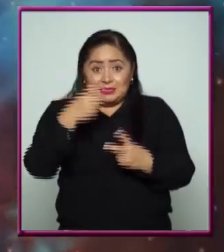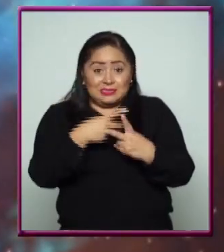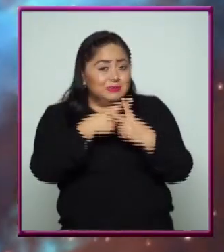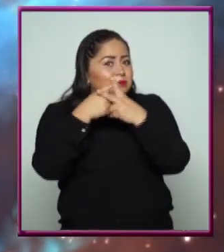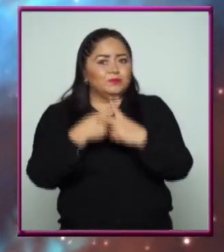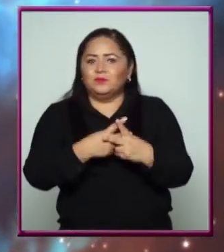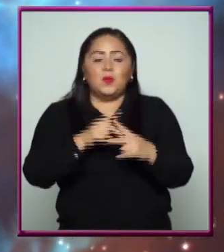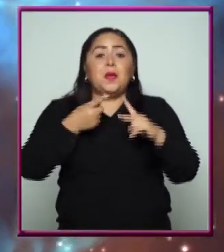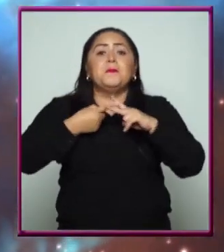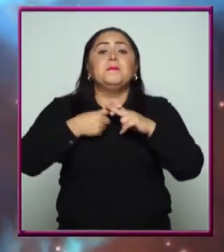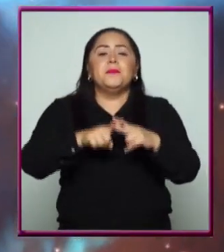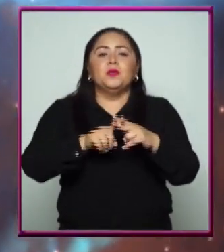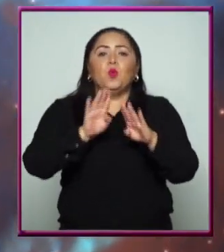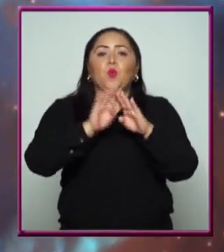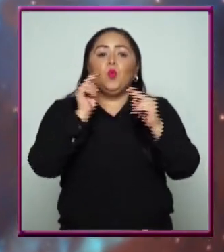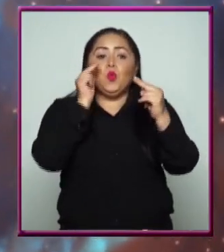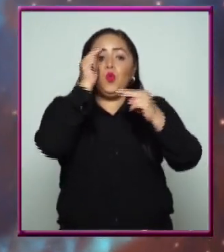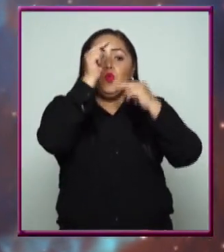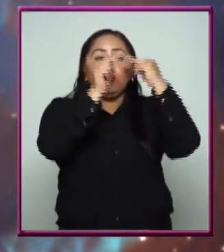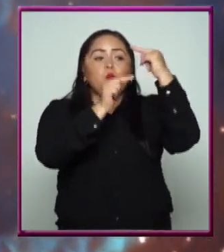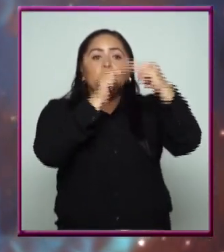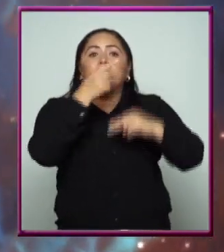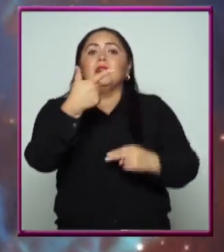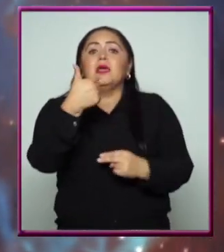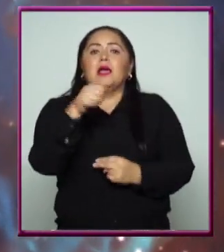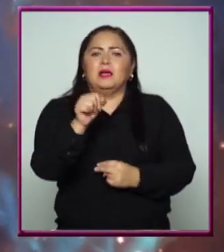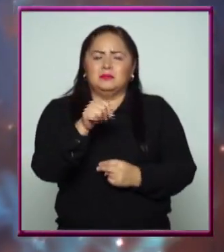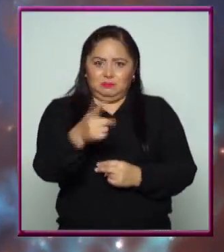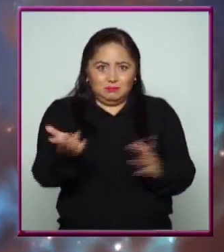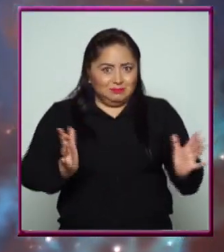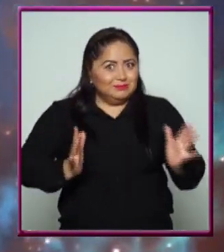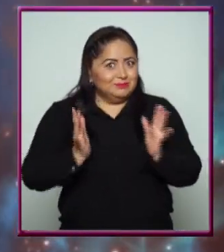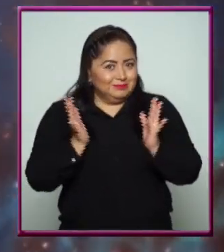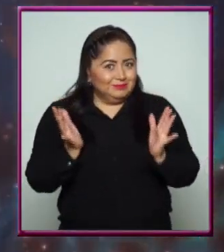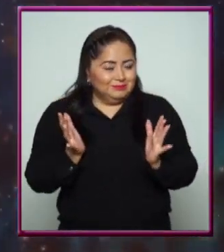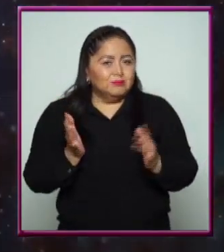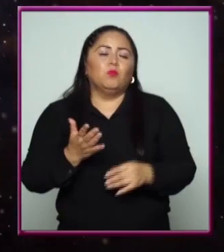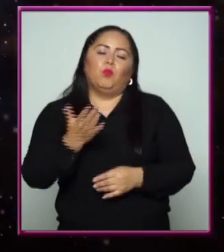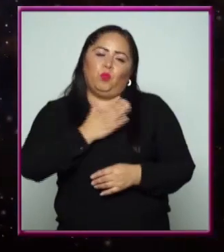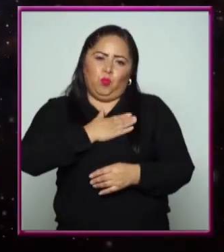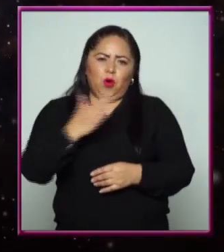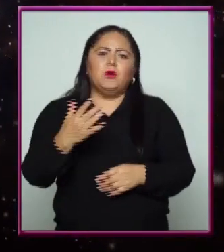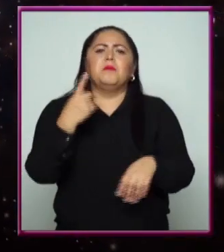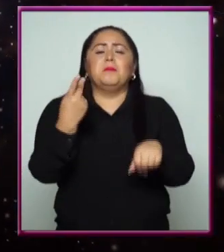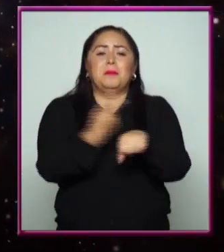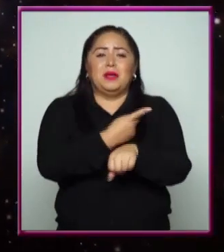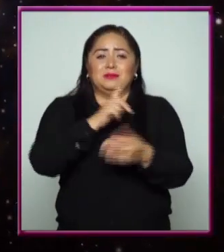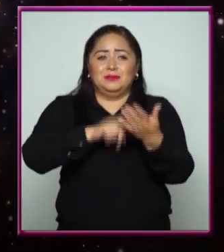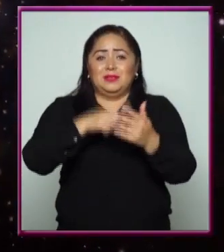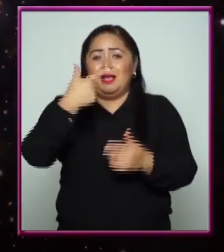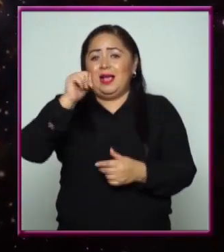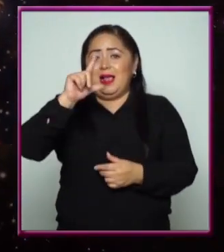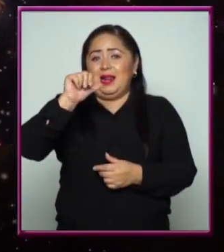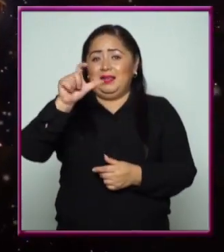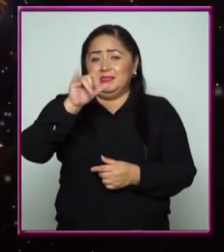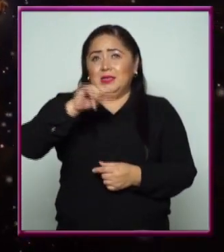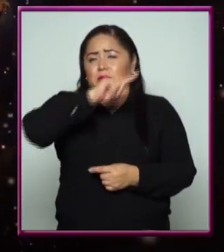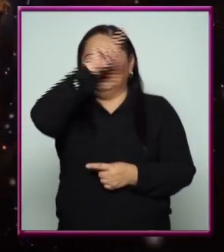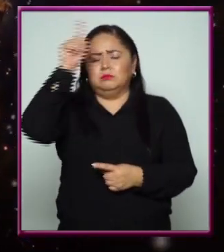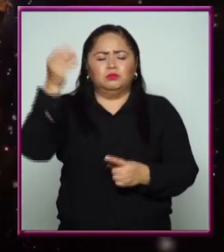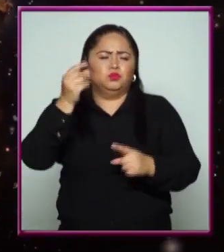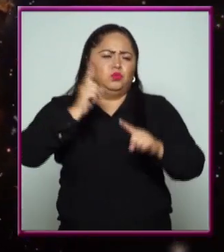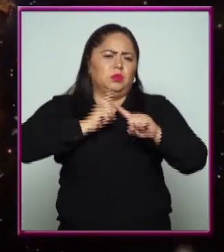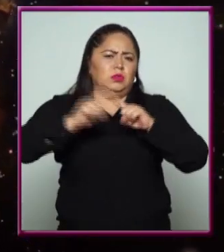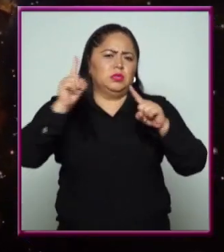estrellas. Comienzan siendo nubes de gas. ¿Te sorprende? Bueno, sucede que en las galaxias existen